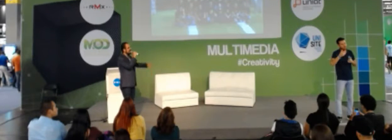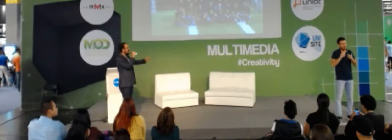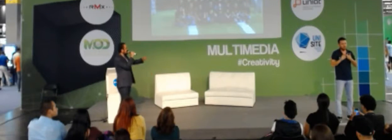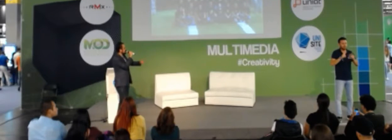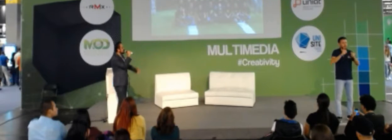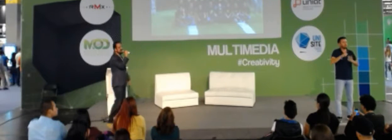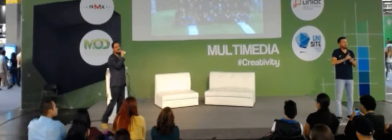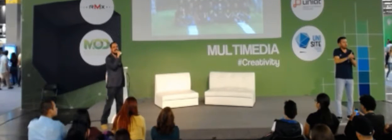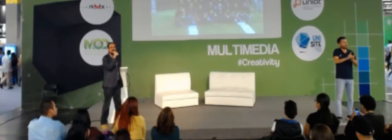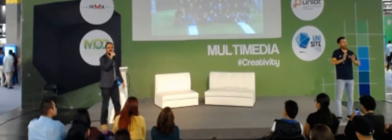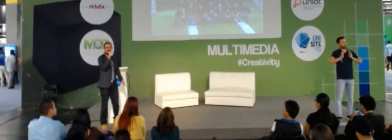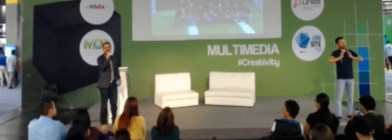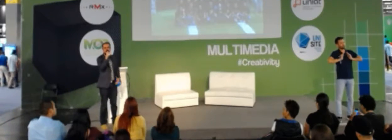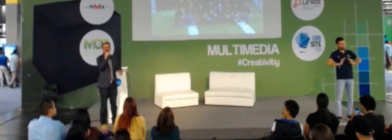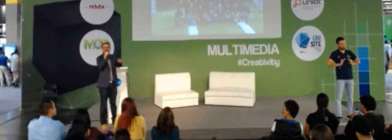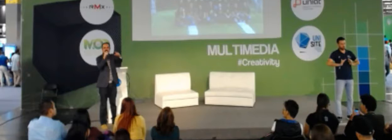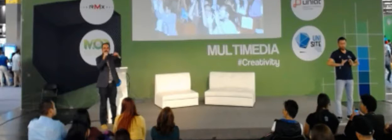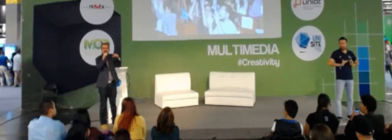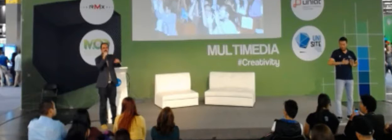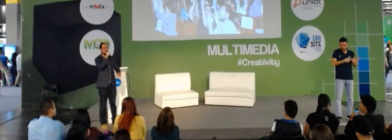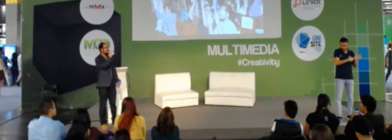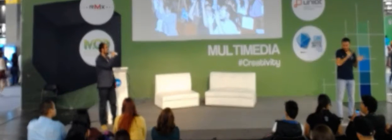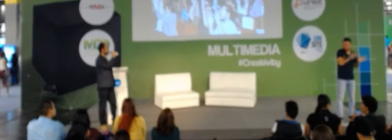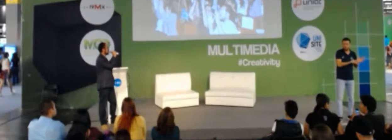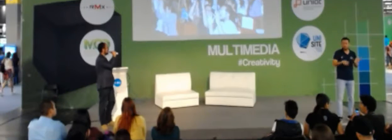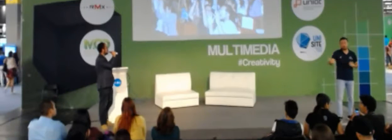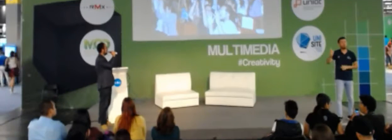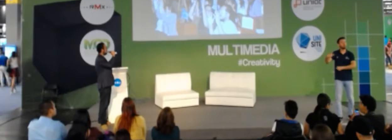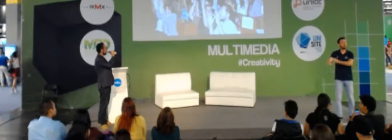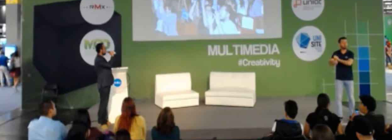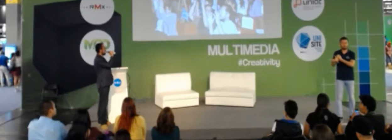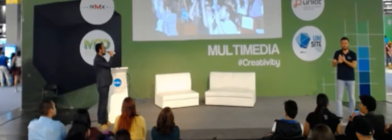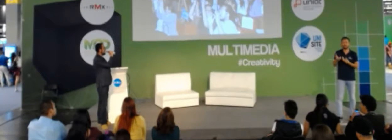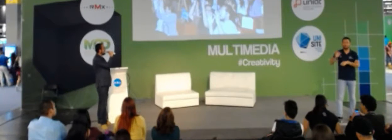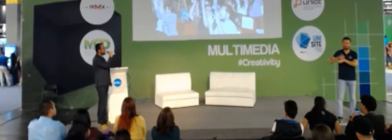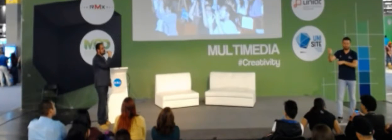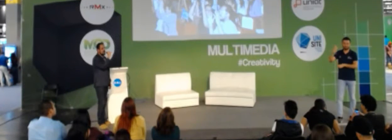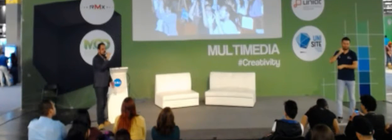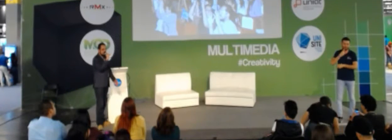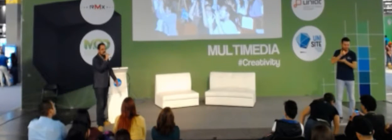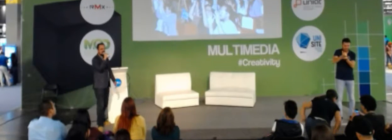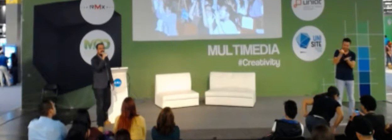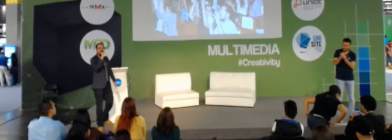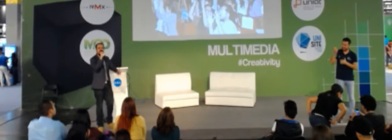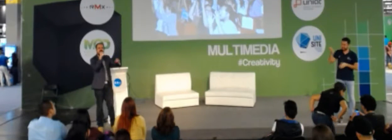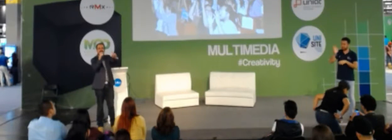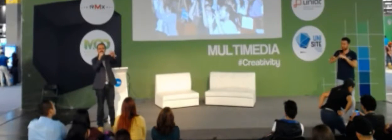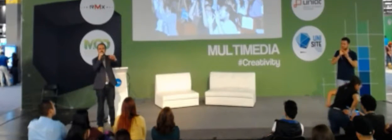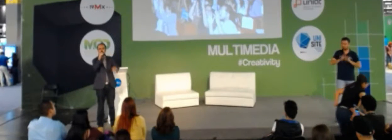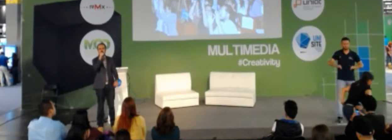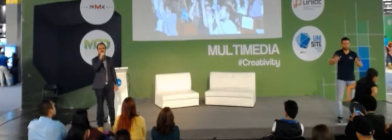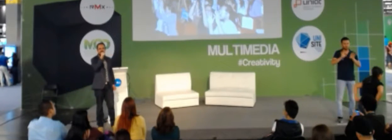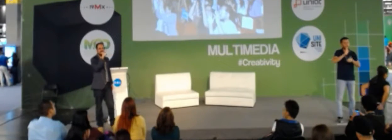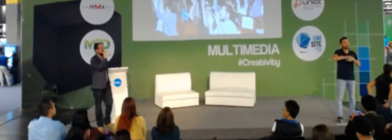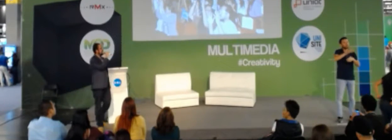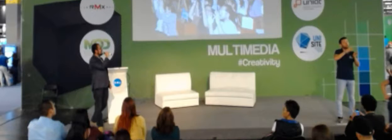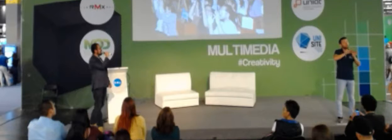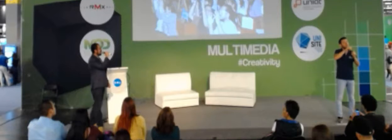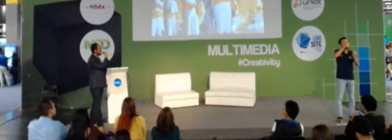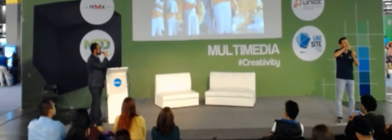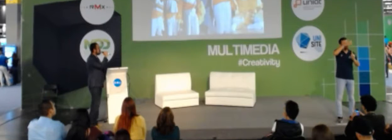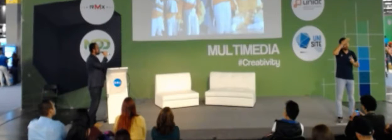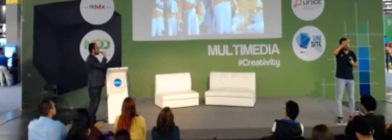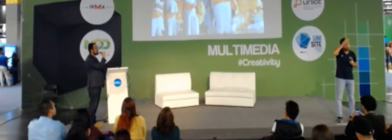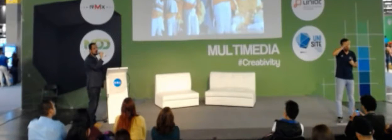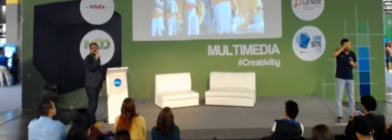Y con los sordos tratamos y trabajamos por eso. Uno de los aspectos clave es la cultura. Y por